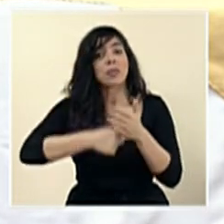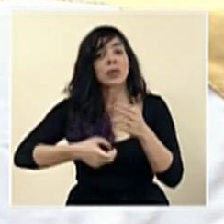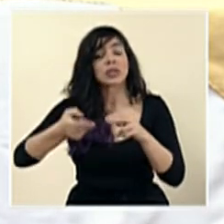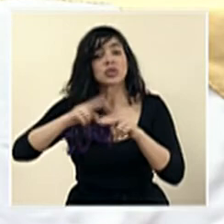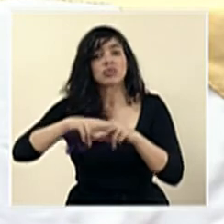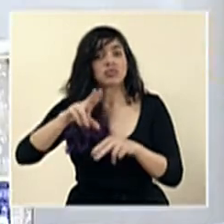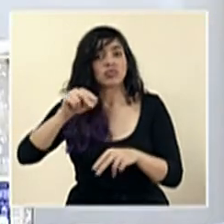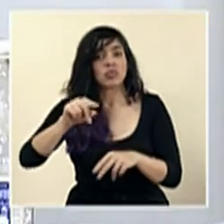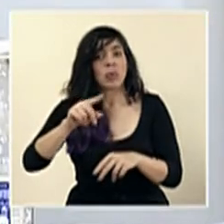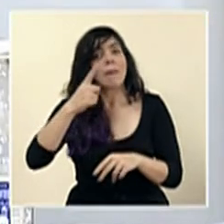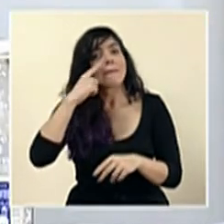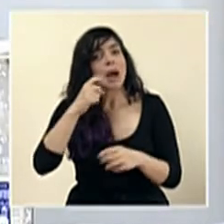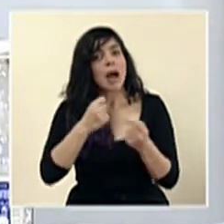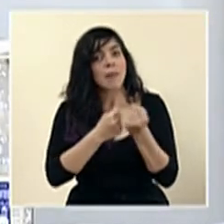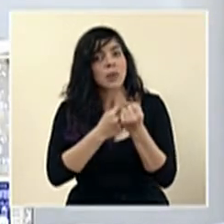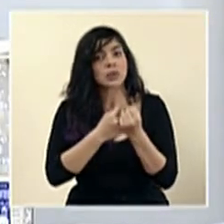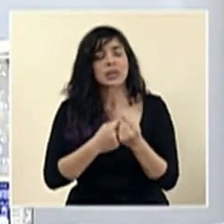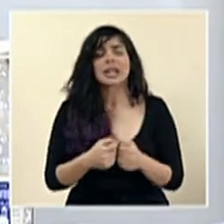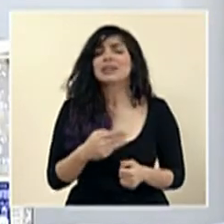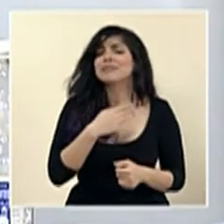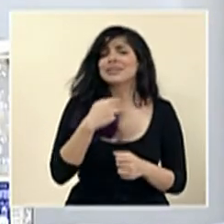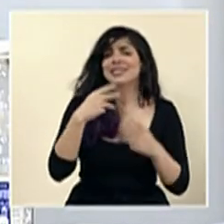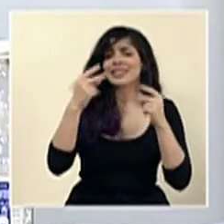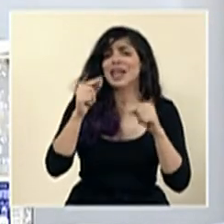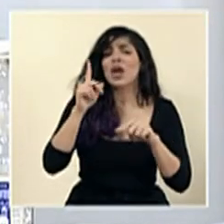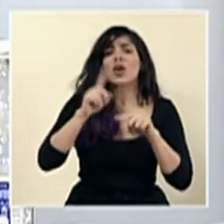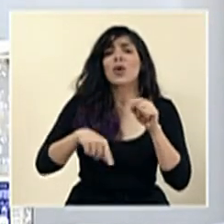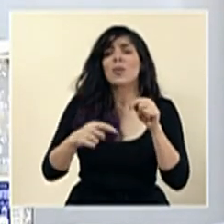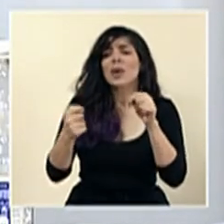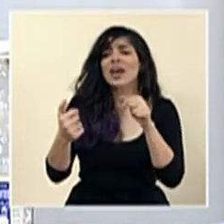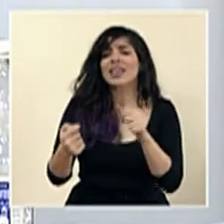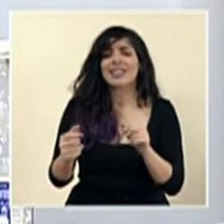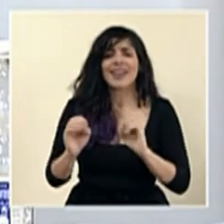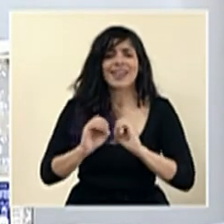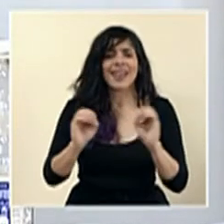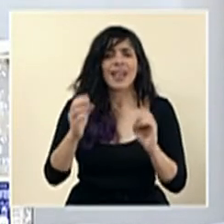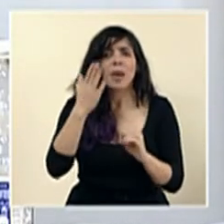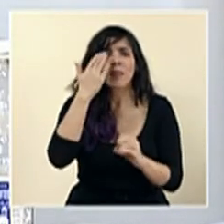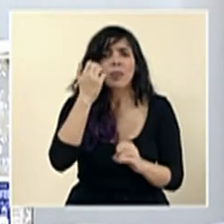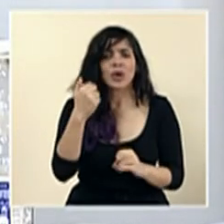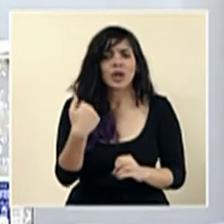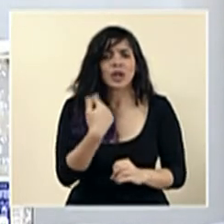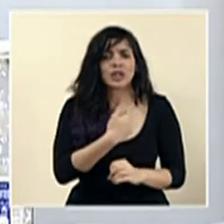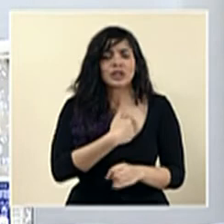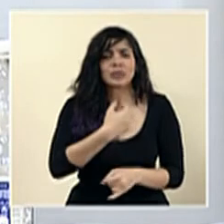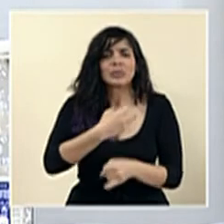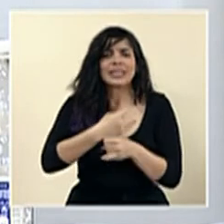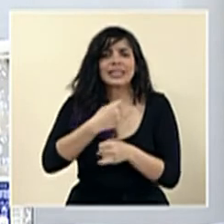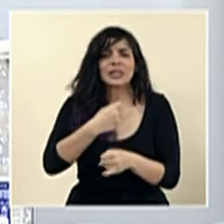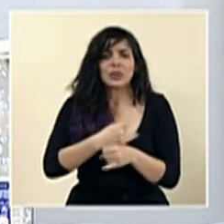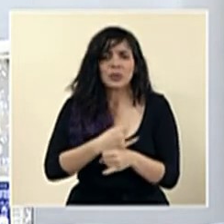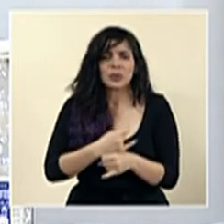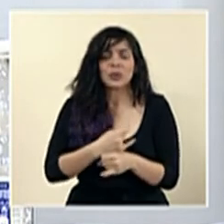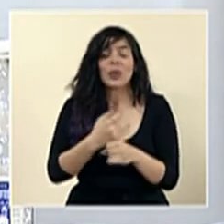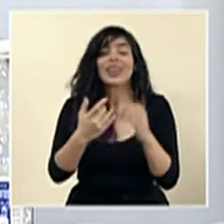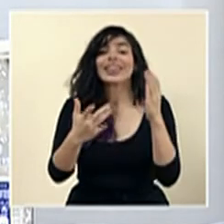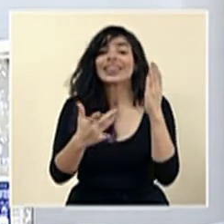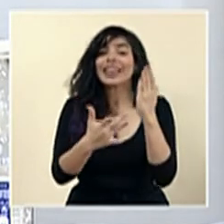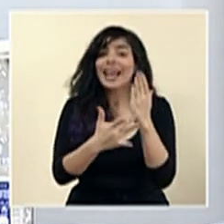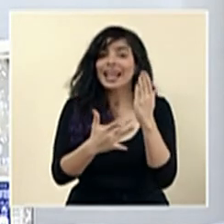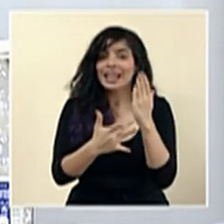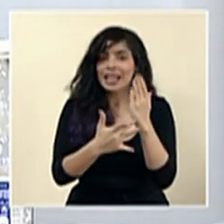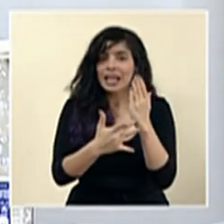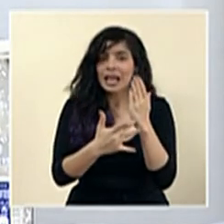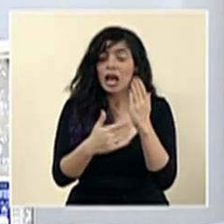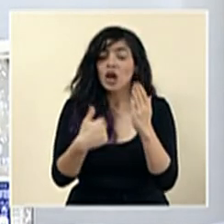déficit? El Ministerio de Hacienda no puede descartar absolutamente nada porque nosotros somos una institución técnica que